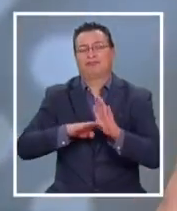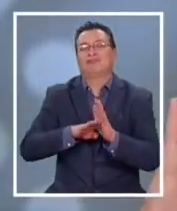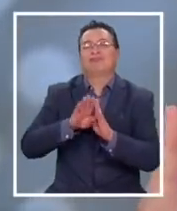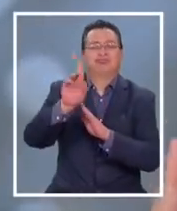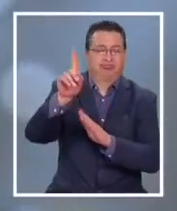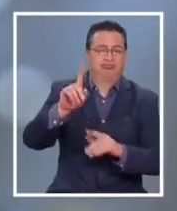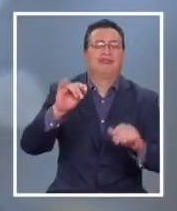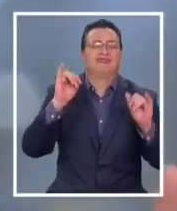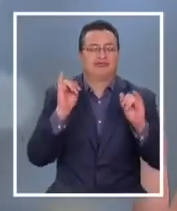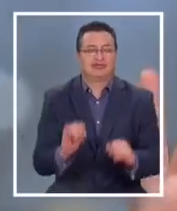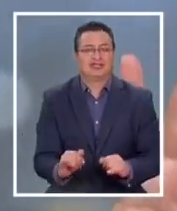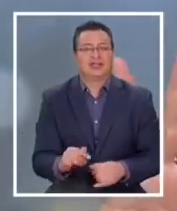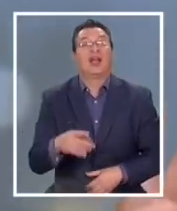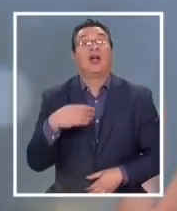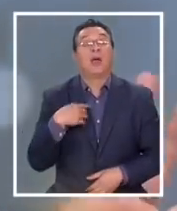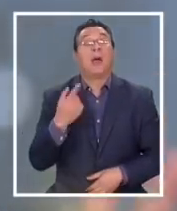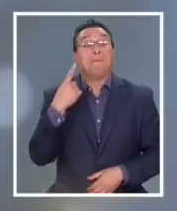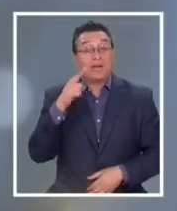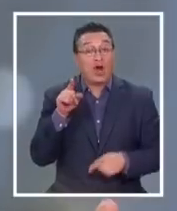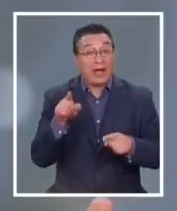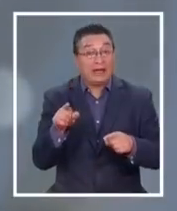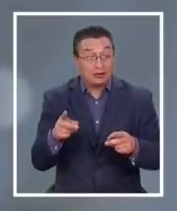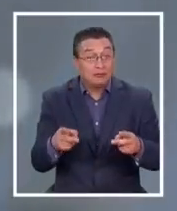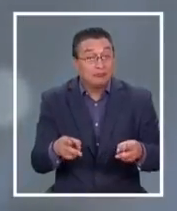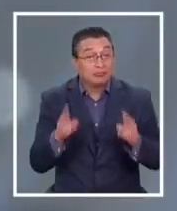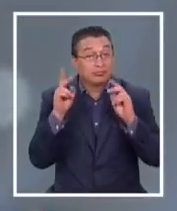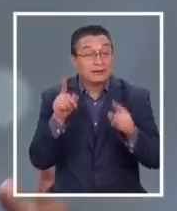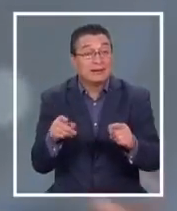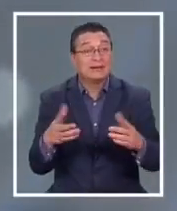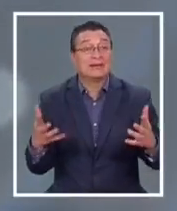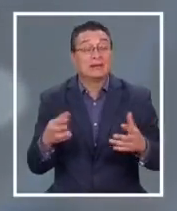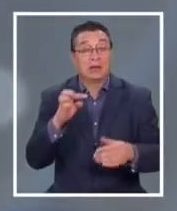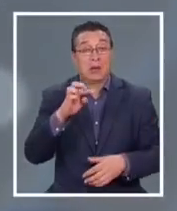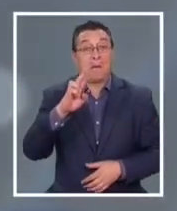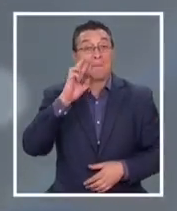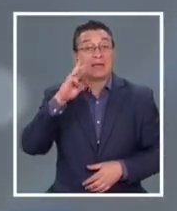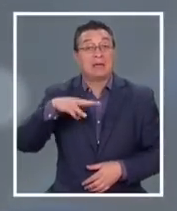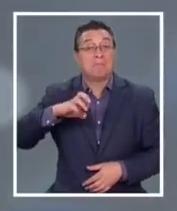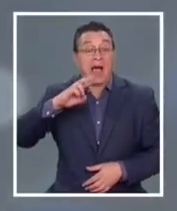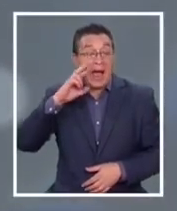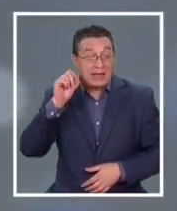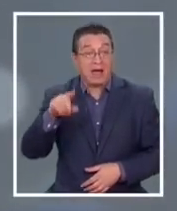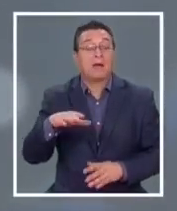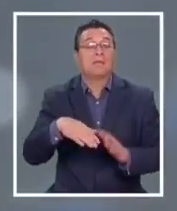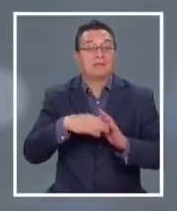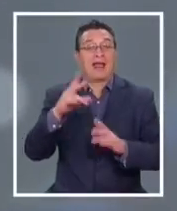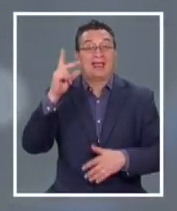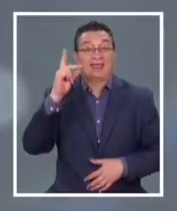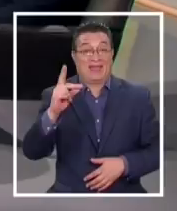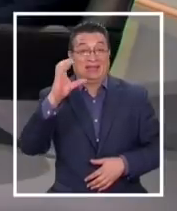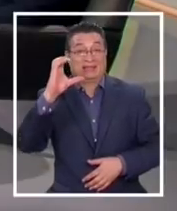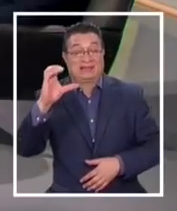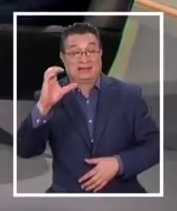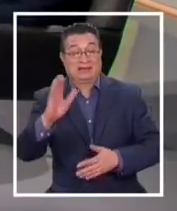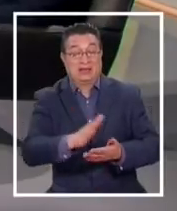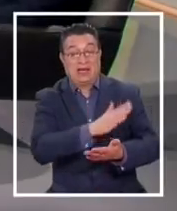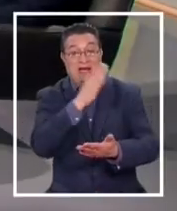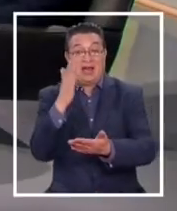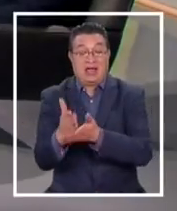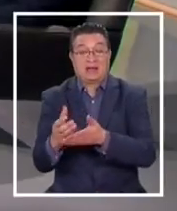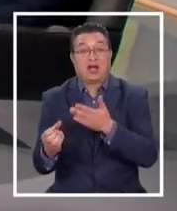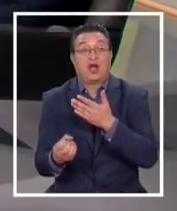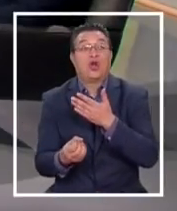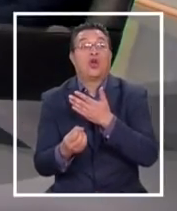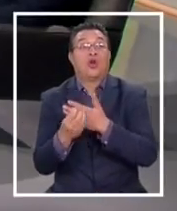permitir algo como consecuencia política. Es una primaria que vaya desde la Democracia Cristiana hasta Nuevo